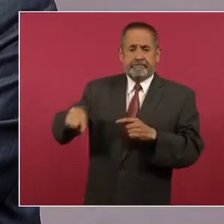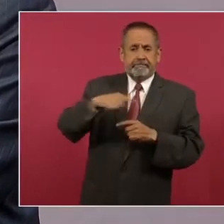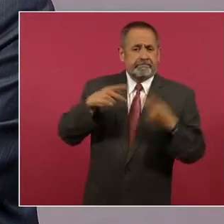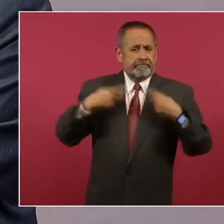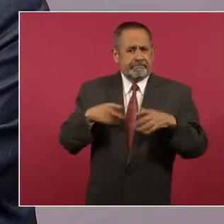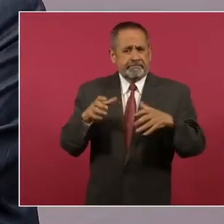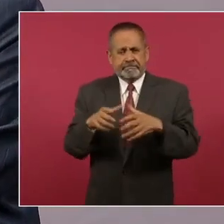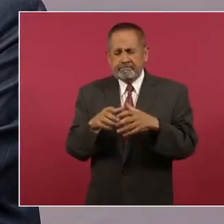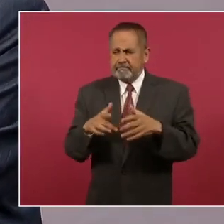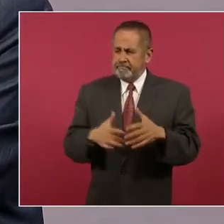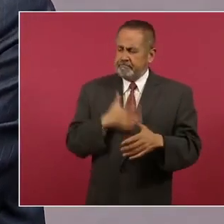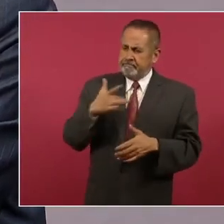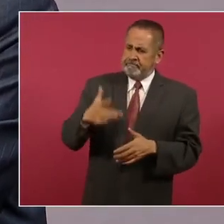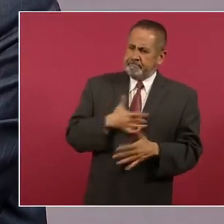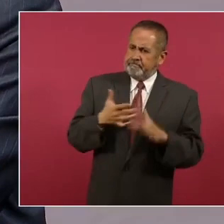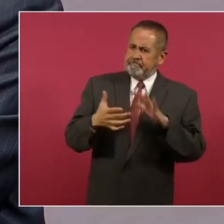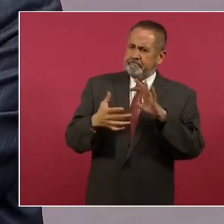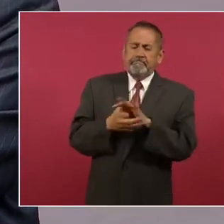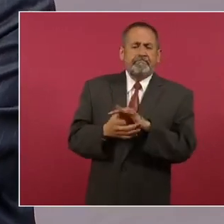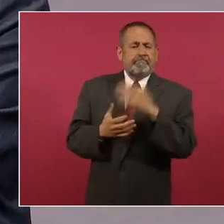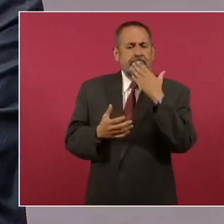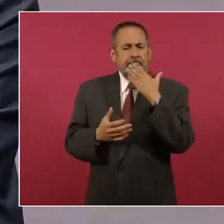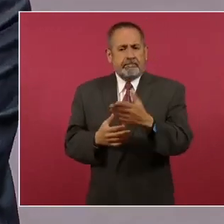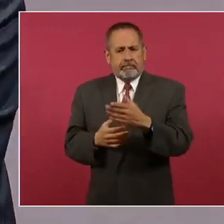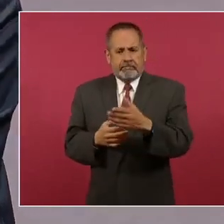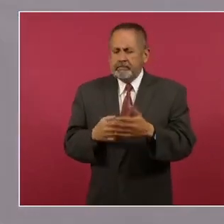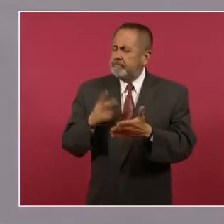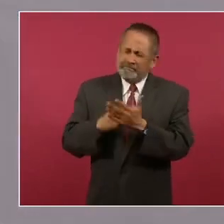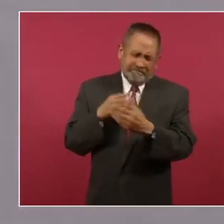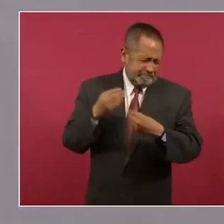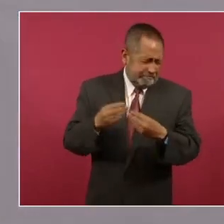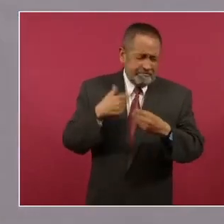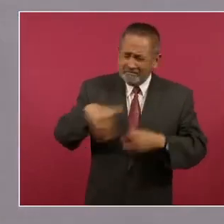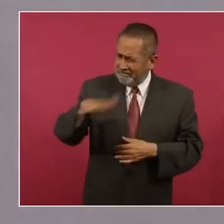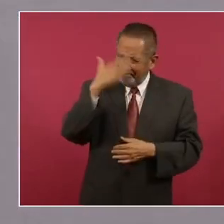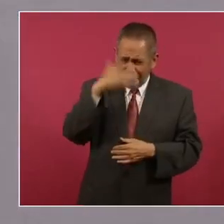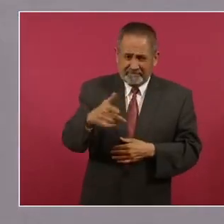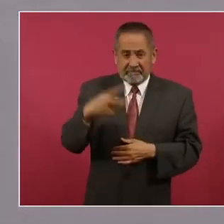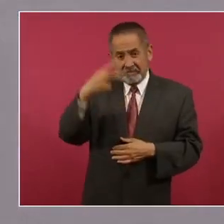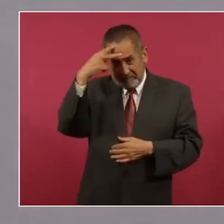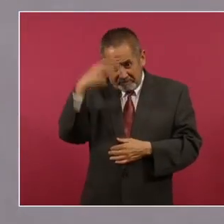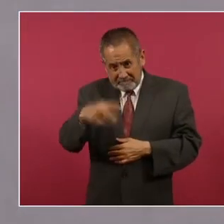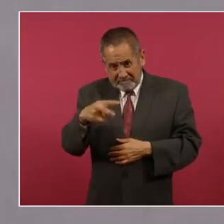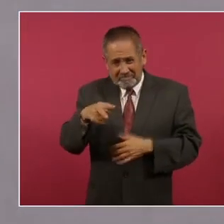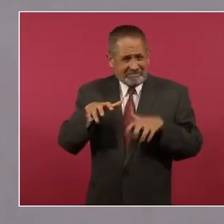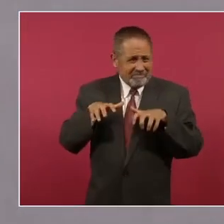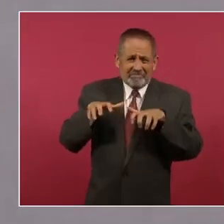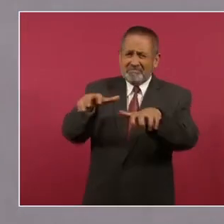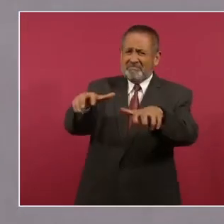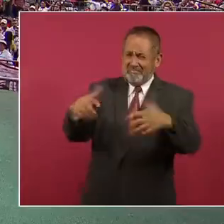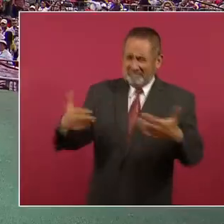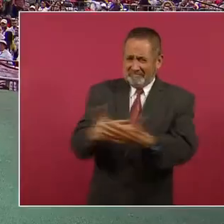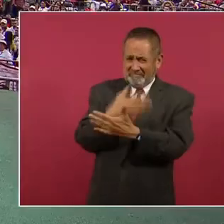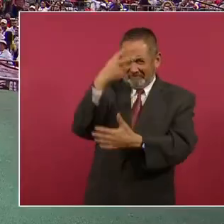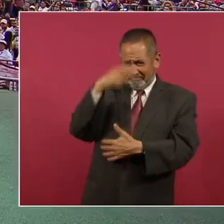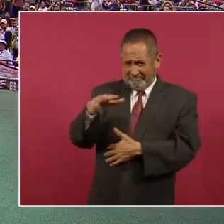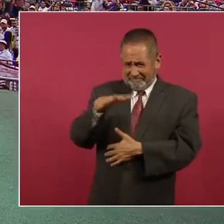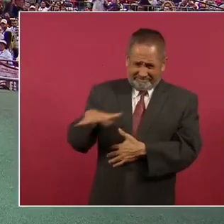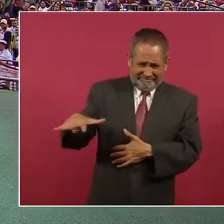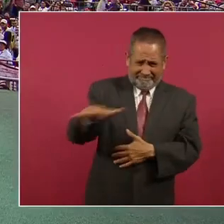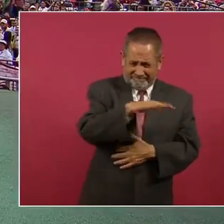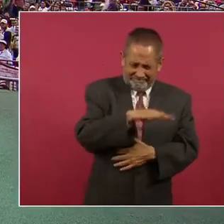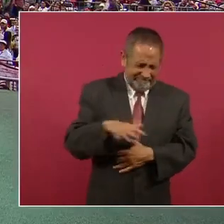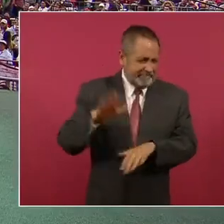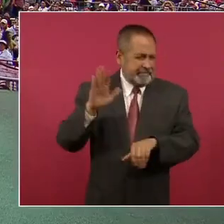vez más consciente, y en eso hemos avanzado mucho. México es de